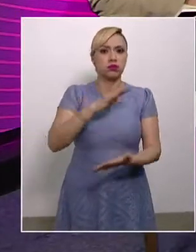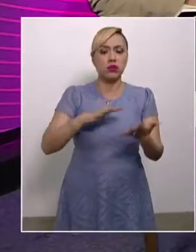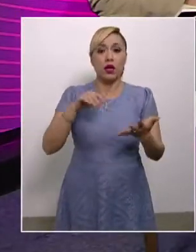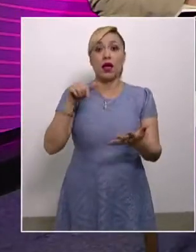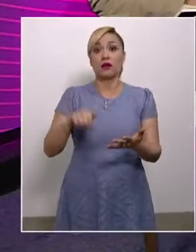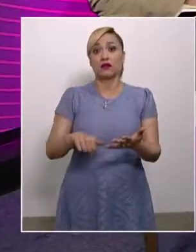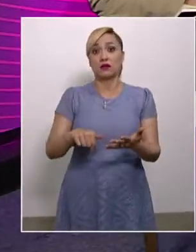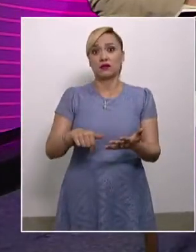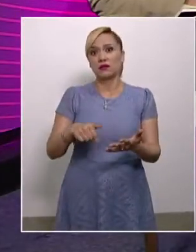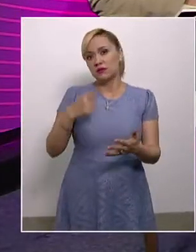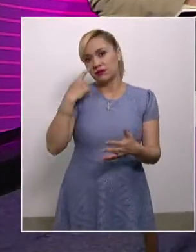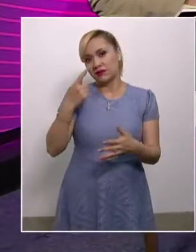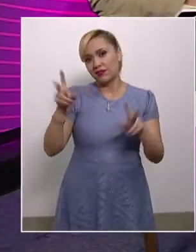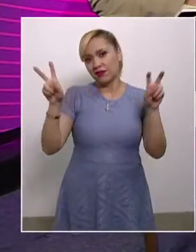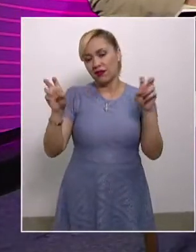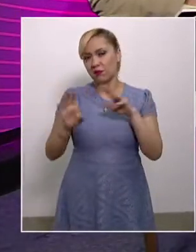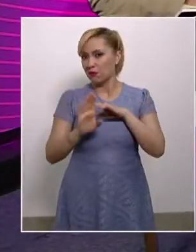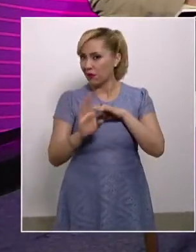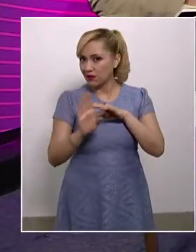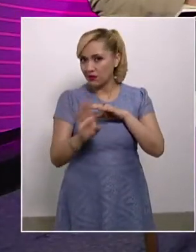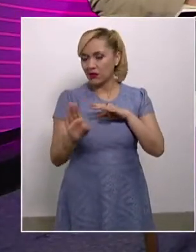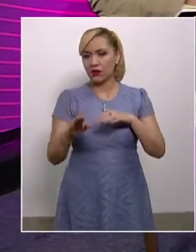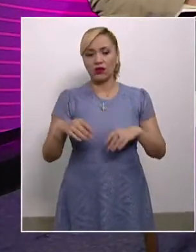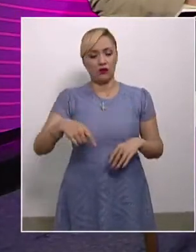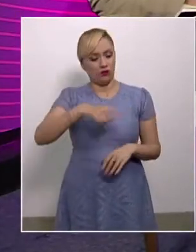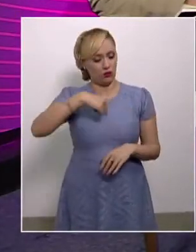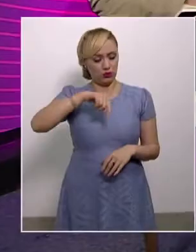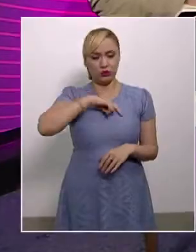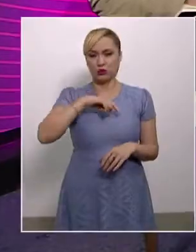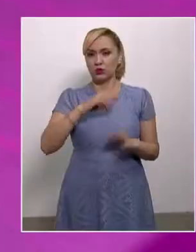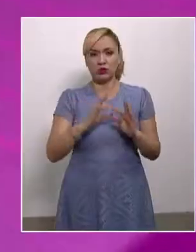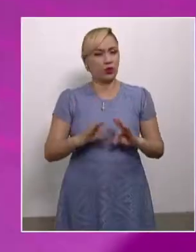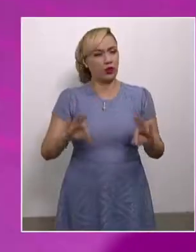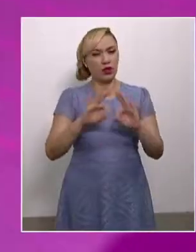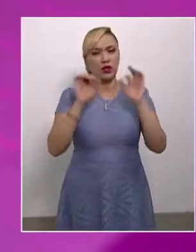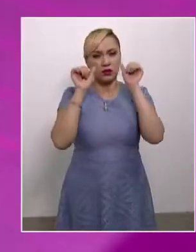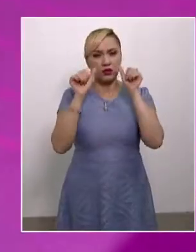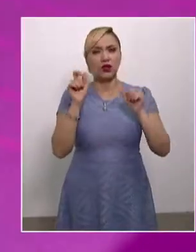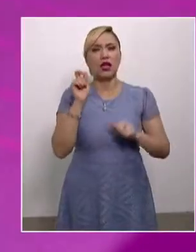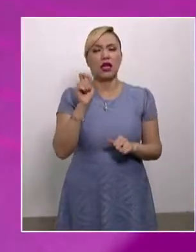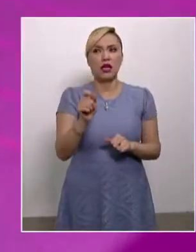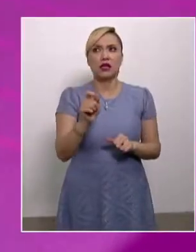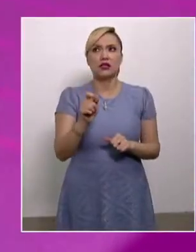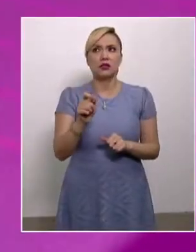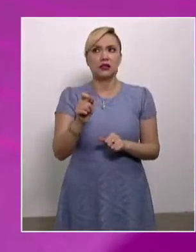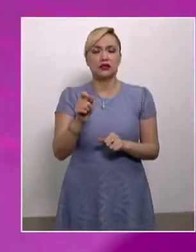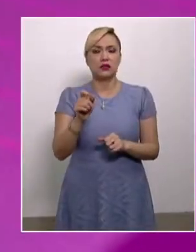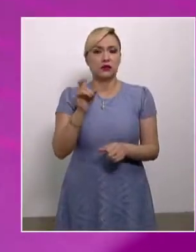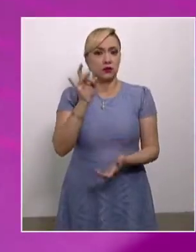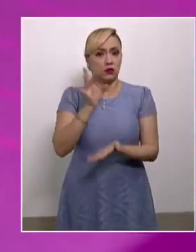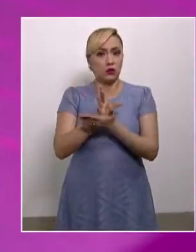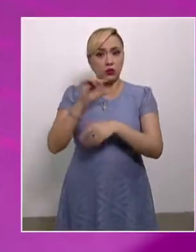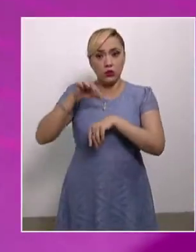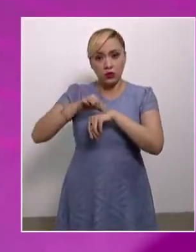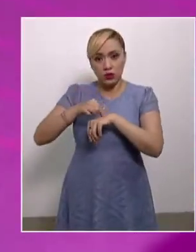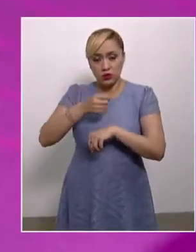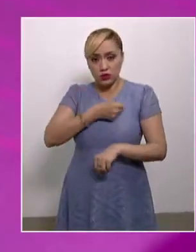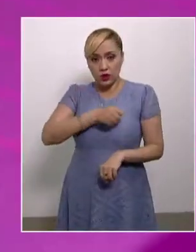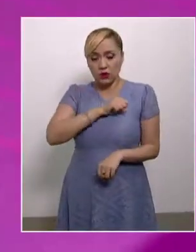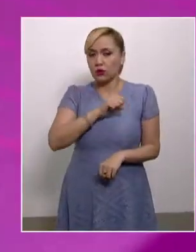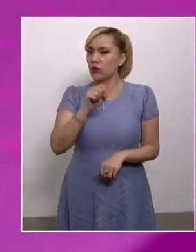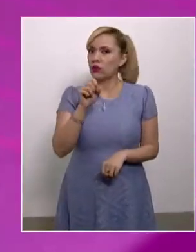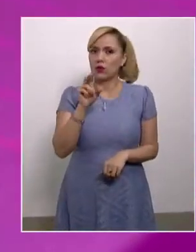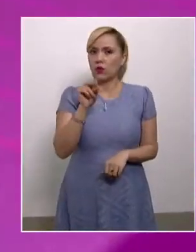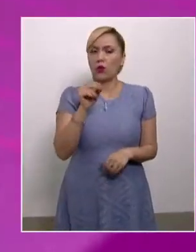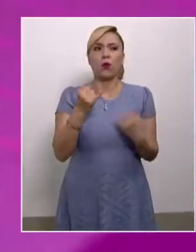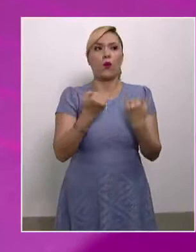migración. Y bueno, para nosotros un elemento fundamental de nuestra atención no solamente es brindar la atención médico-humanitaria, sino también